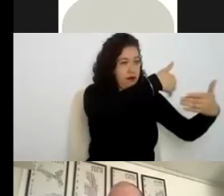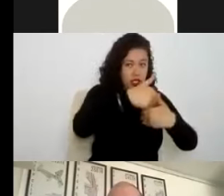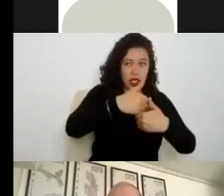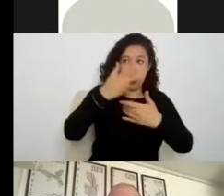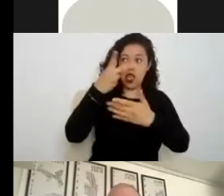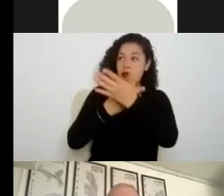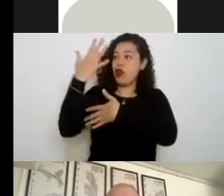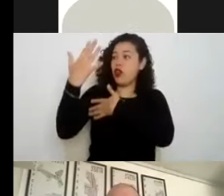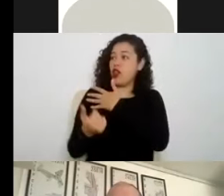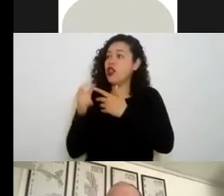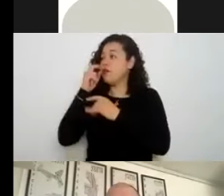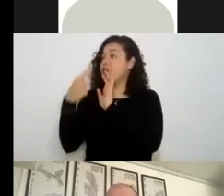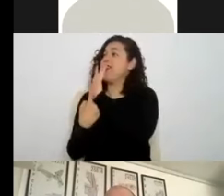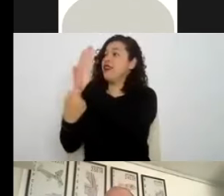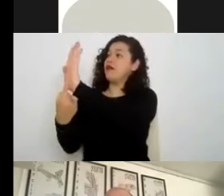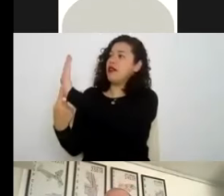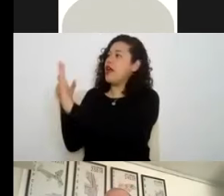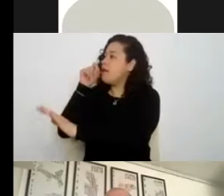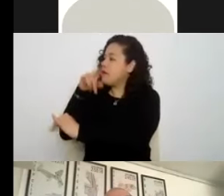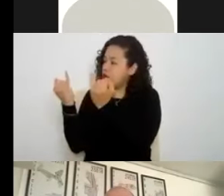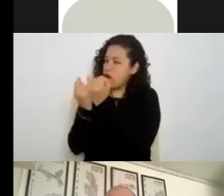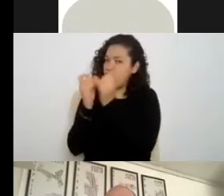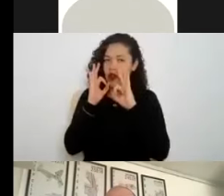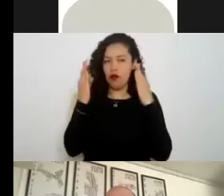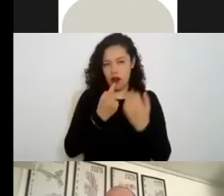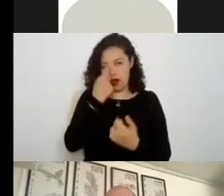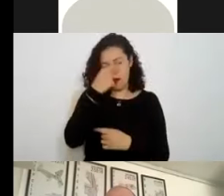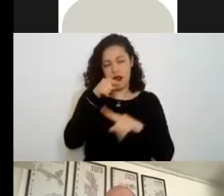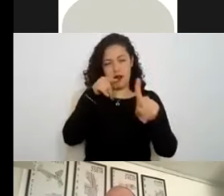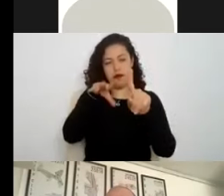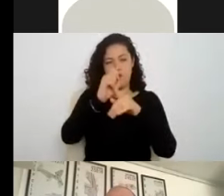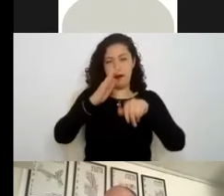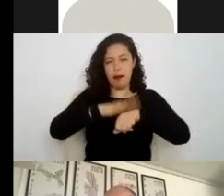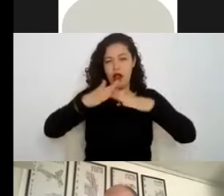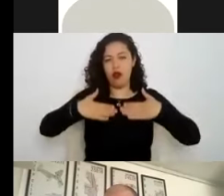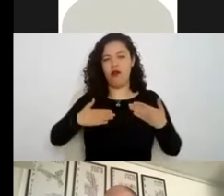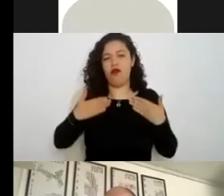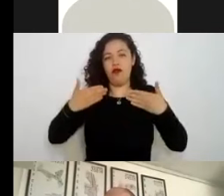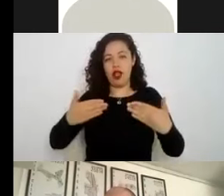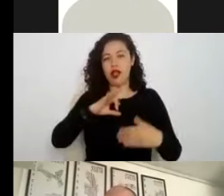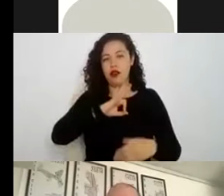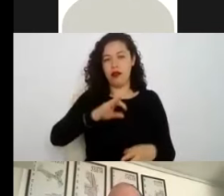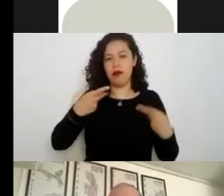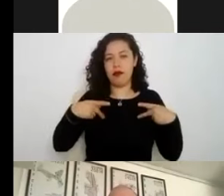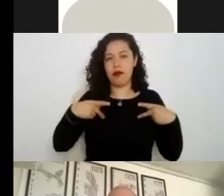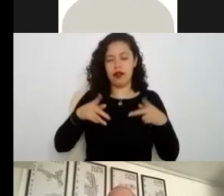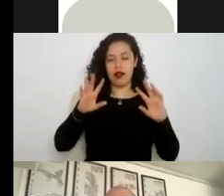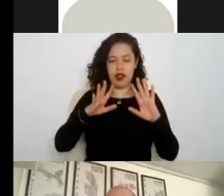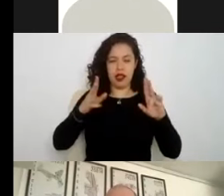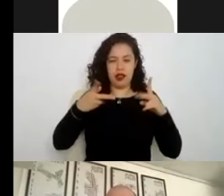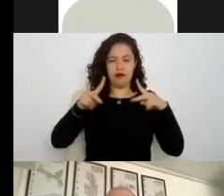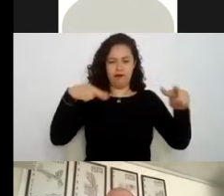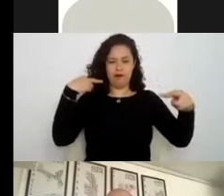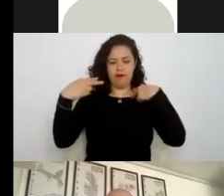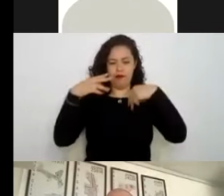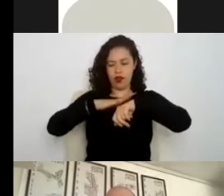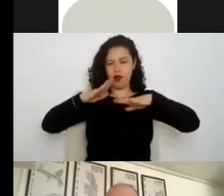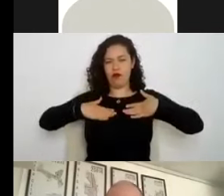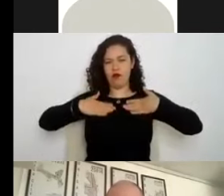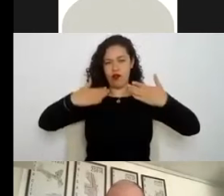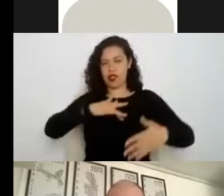que están generando. De esa manera vamos a lograr tener mayor confianza con las personas, con las audiencias, y de esa manera vamos